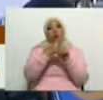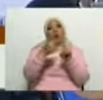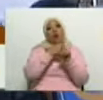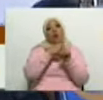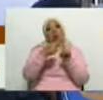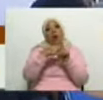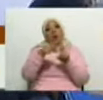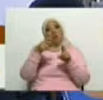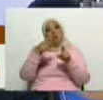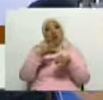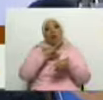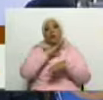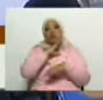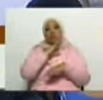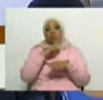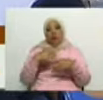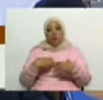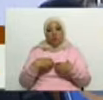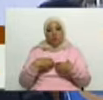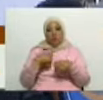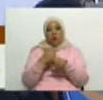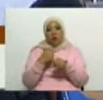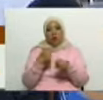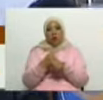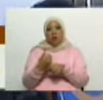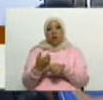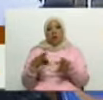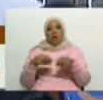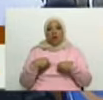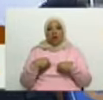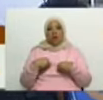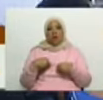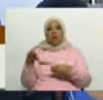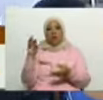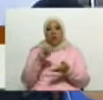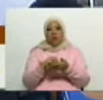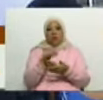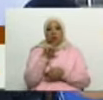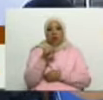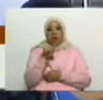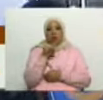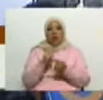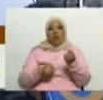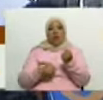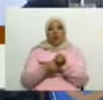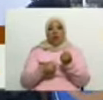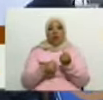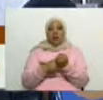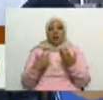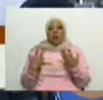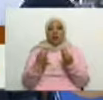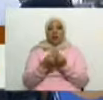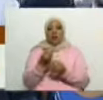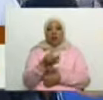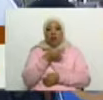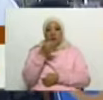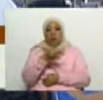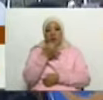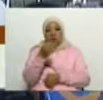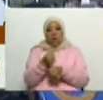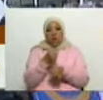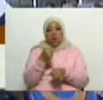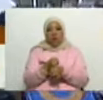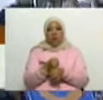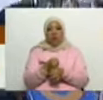Este día internacional es también para nosotros encontrarnos con ella, apoyar, acompañar siempre todo lo que